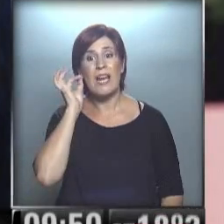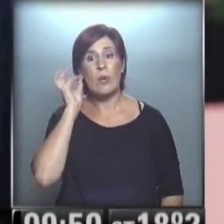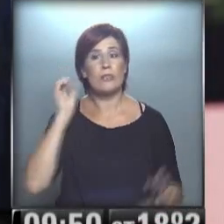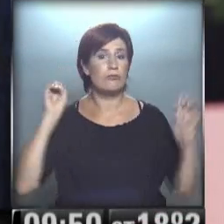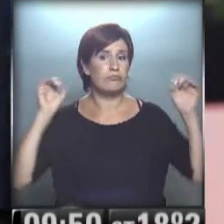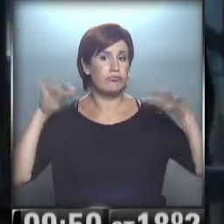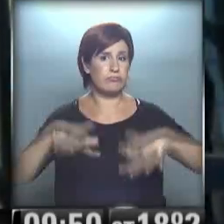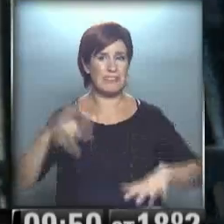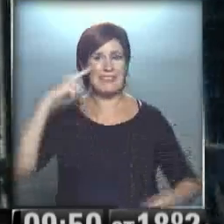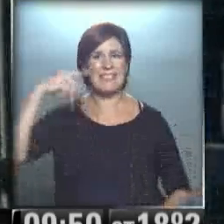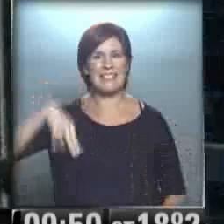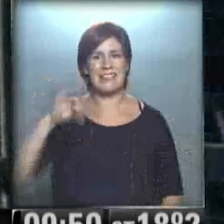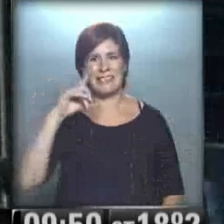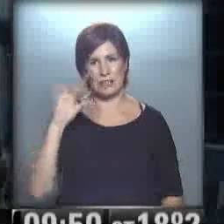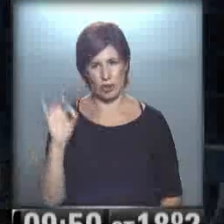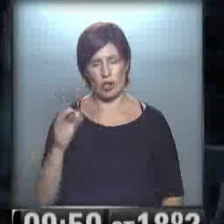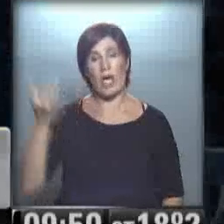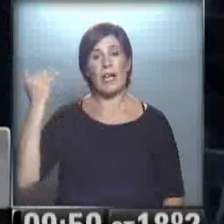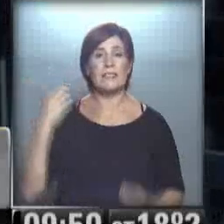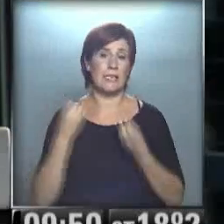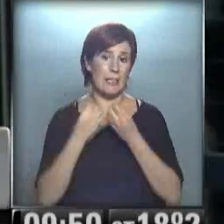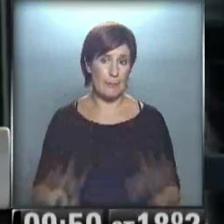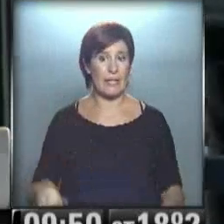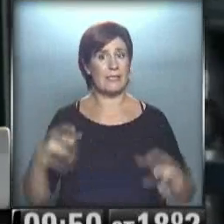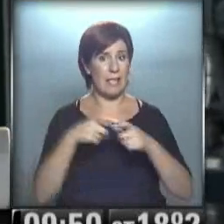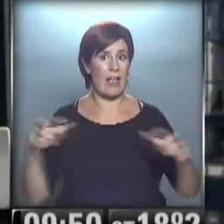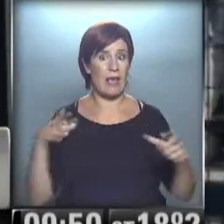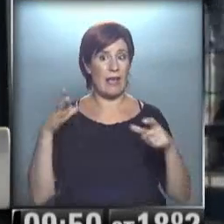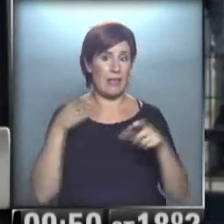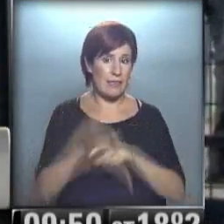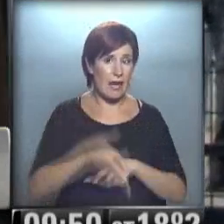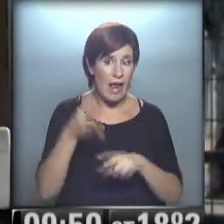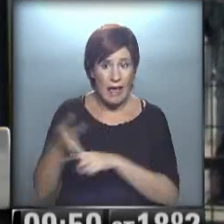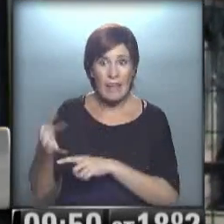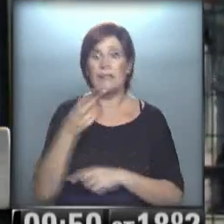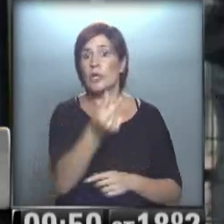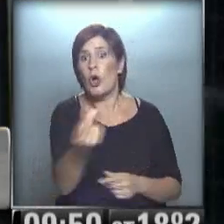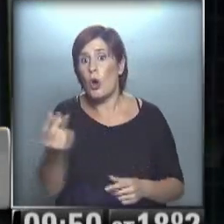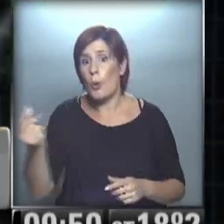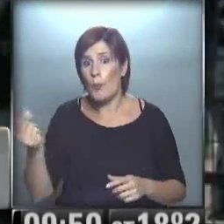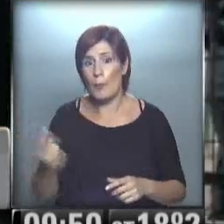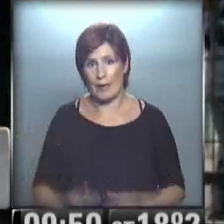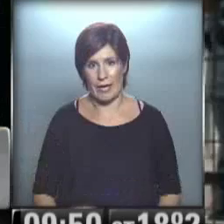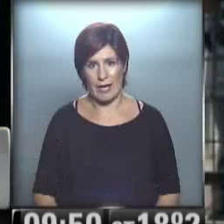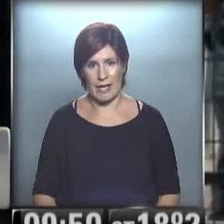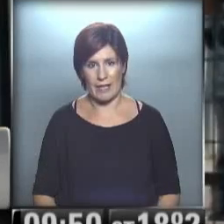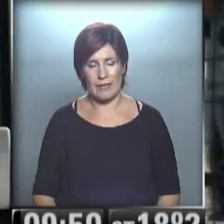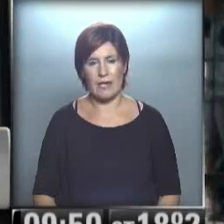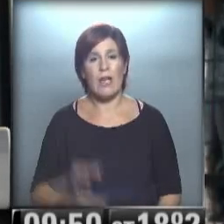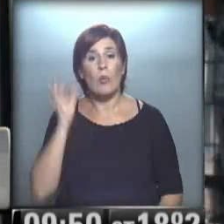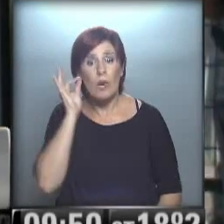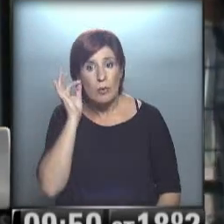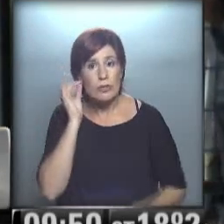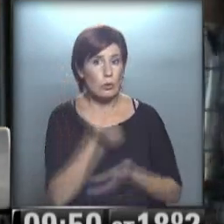abrió la venta de entradas para ver la presentación de pajaritos bravos muchachitos el último disco de indio Solari en gualeguaichu lo esperan porque